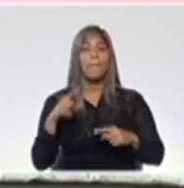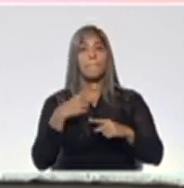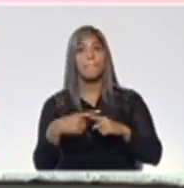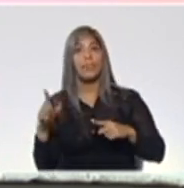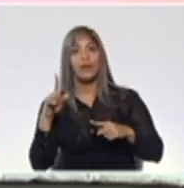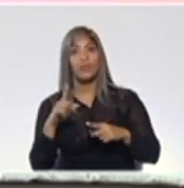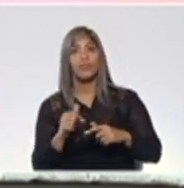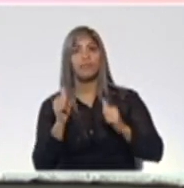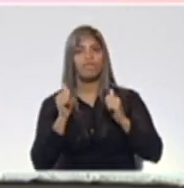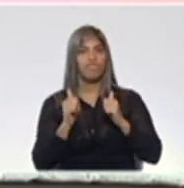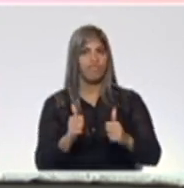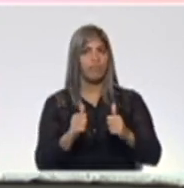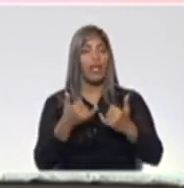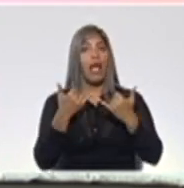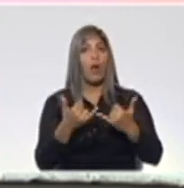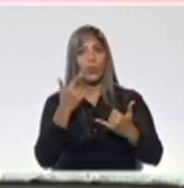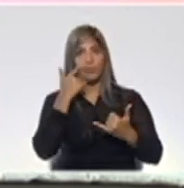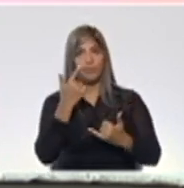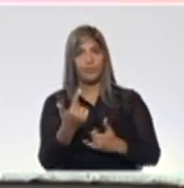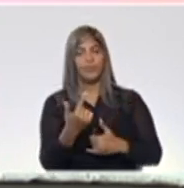bien, fíjense,